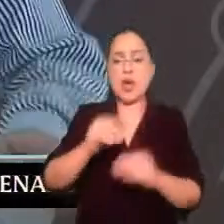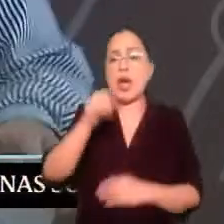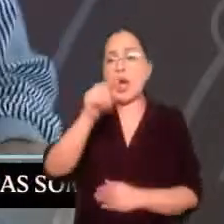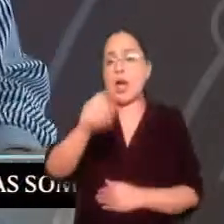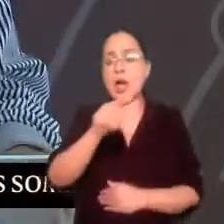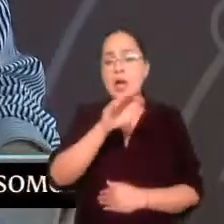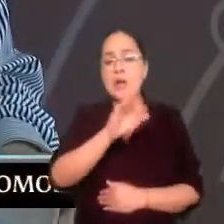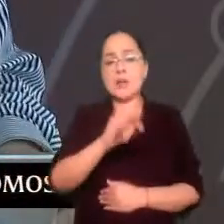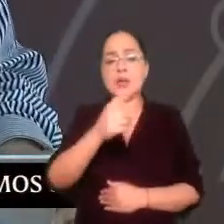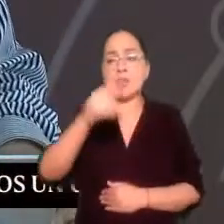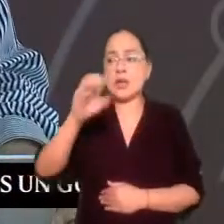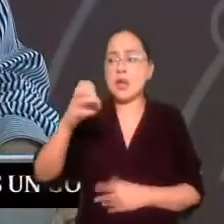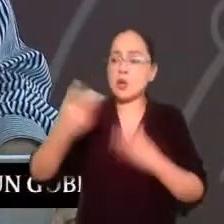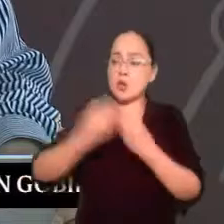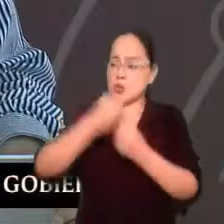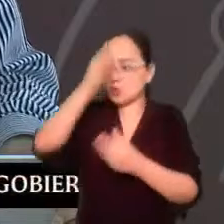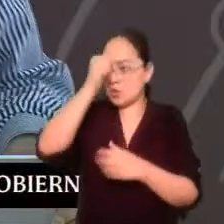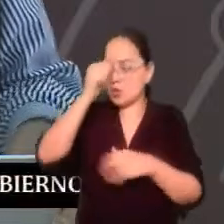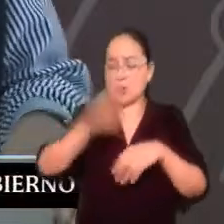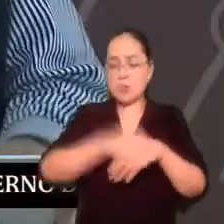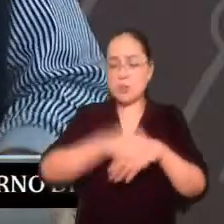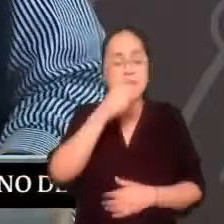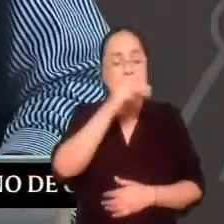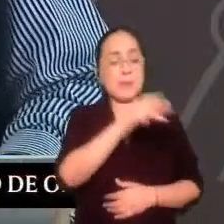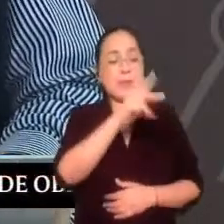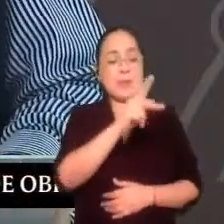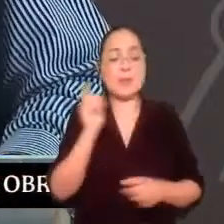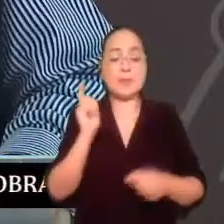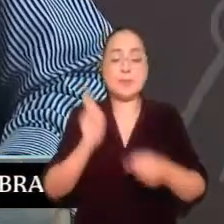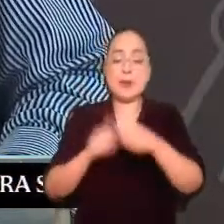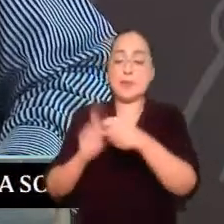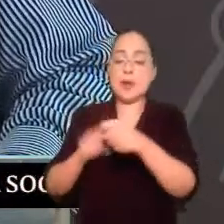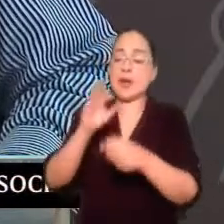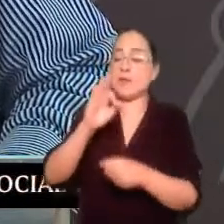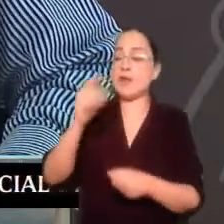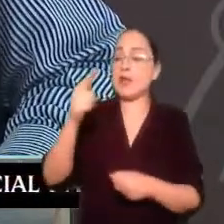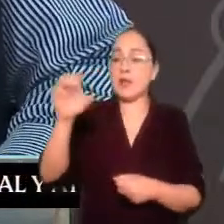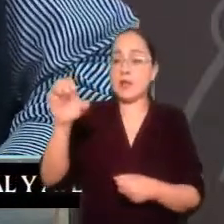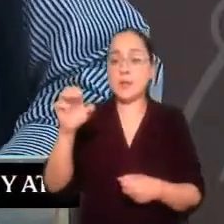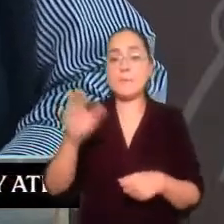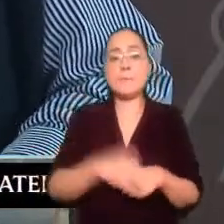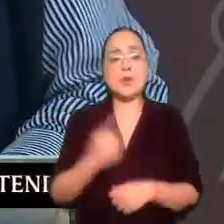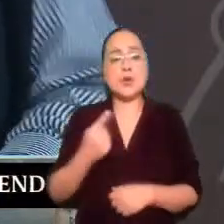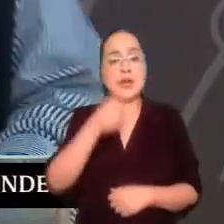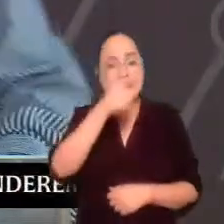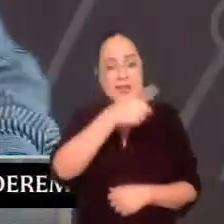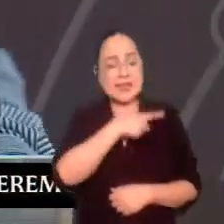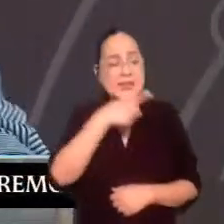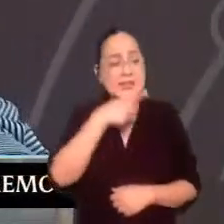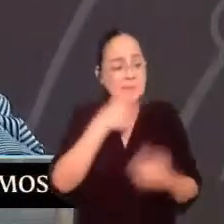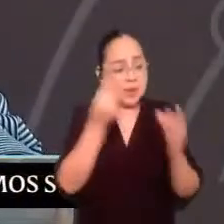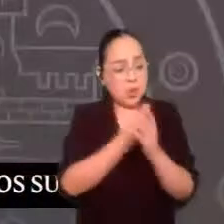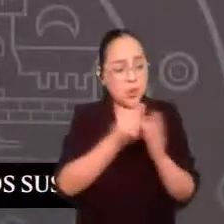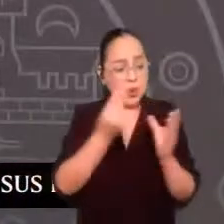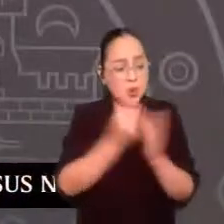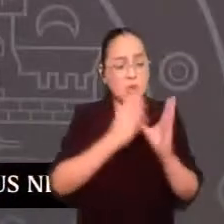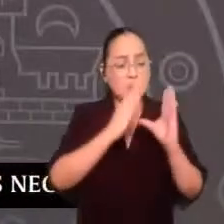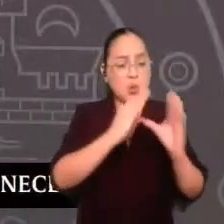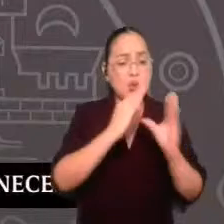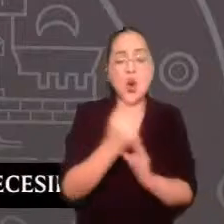ministerios públicos dependen de la fiscalía, para efecto de que se capacite con un programa específico.